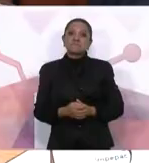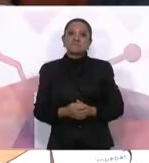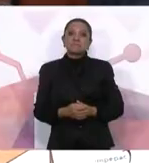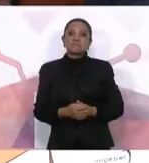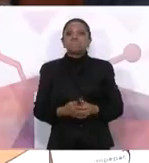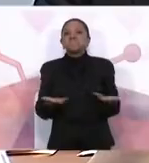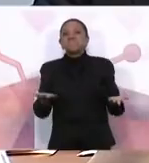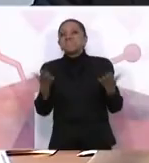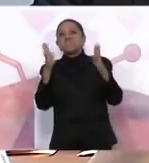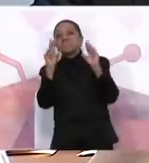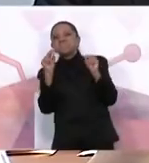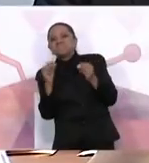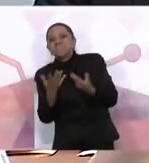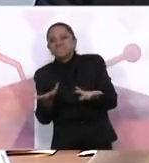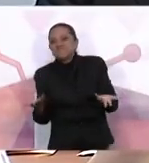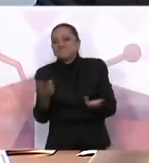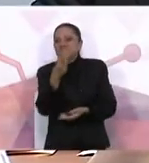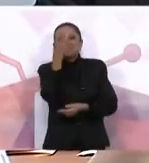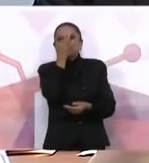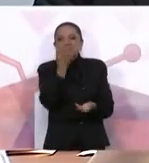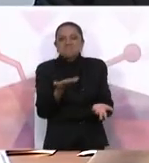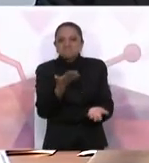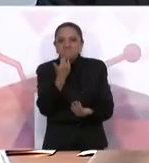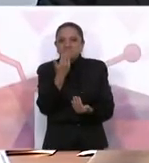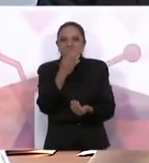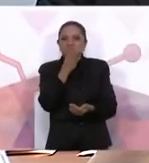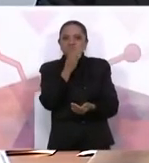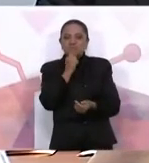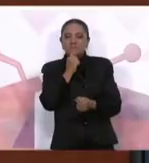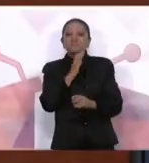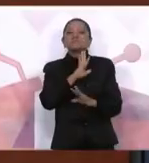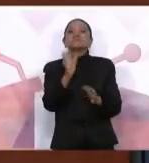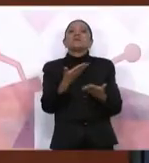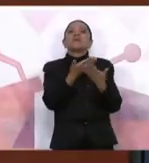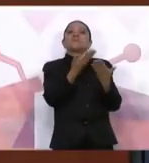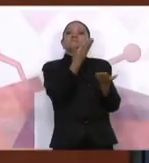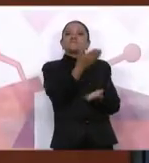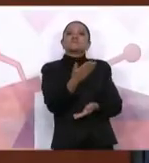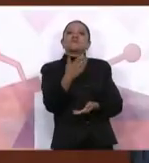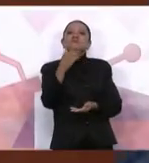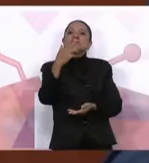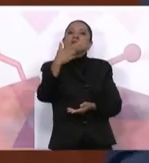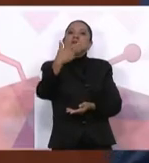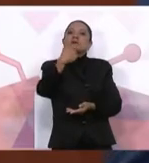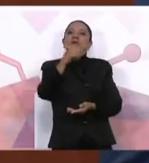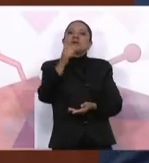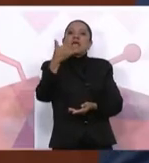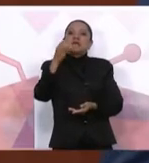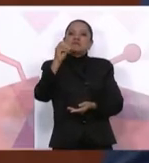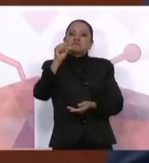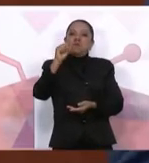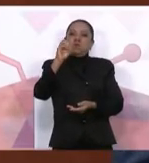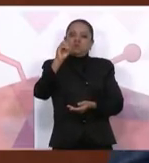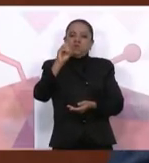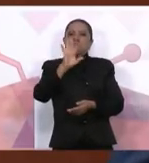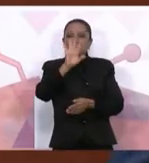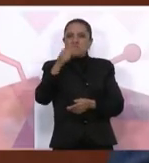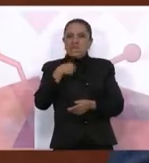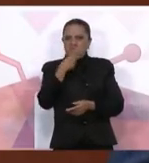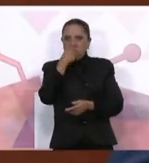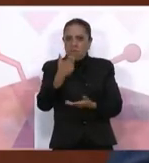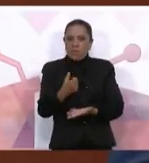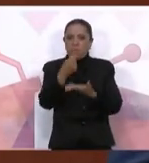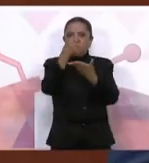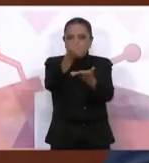gracias y entonces que hay oponente rodrigo gallos invertiremos en apoyar a las